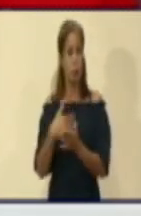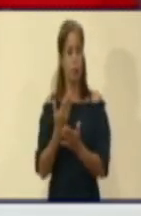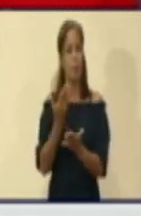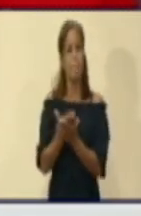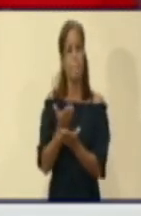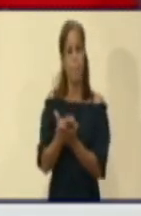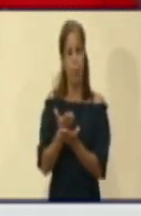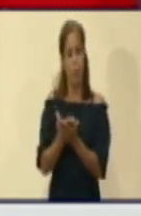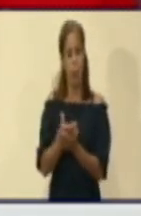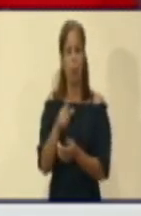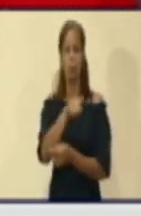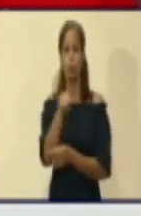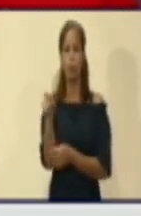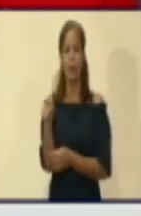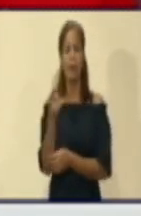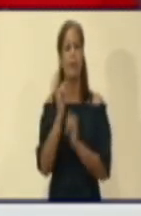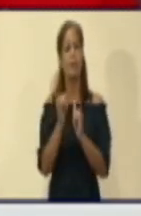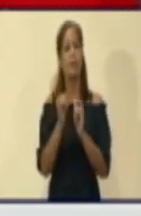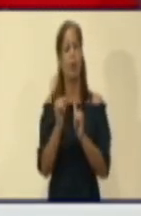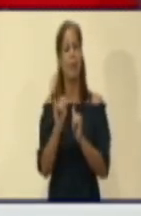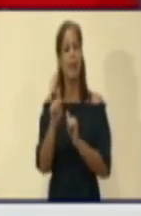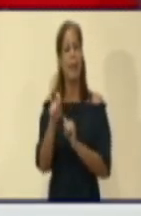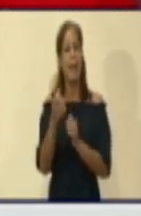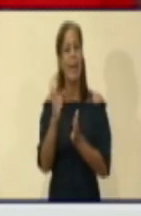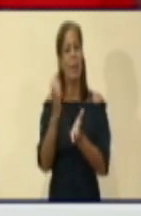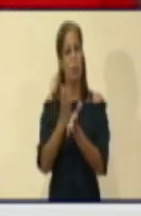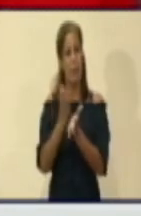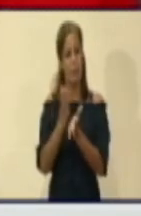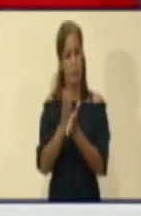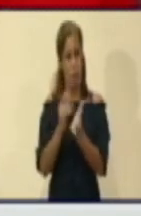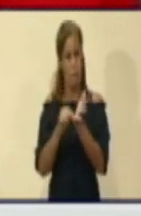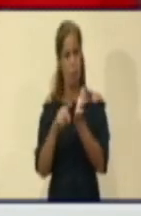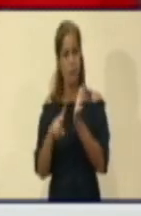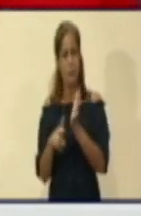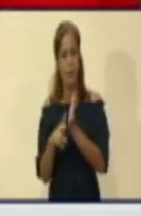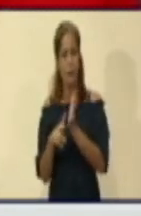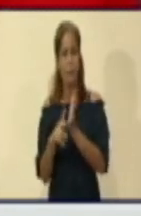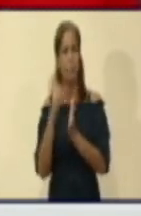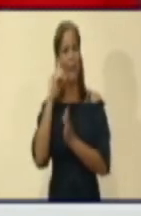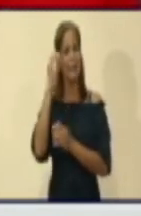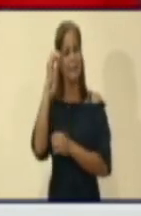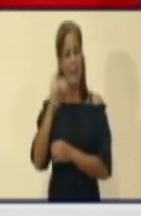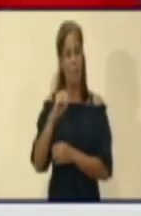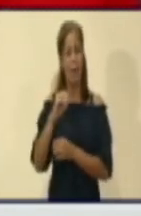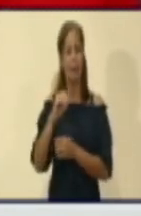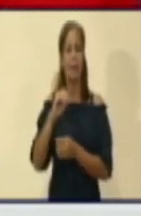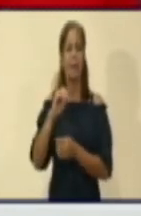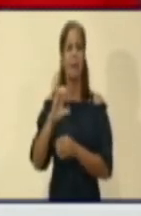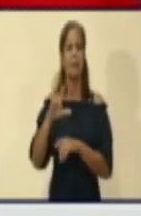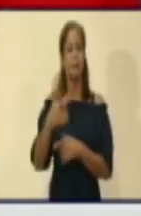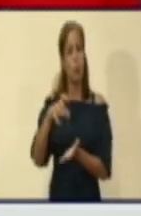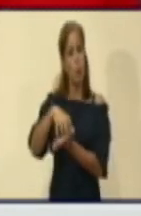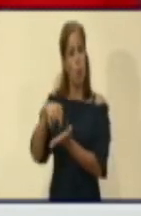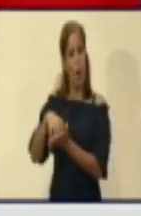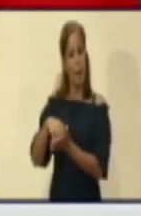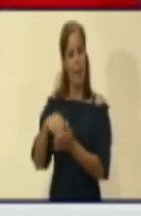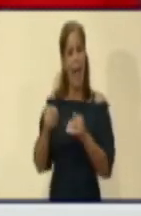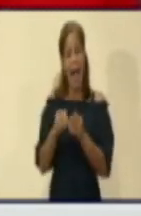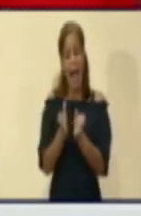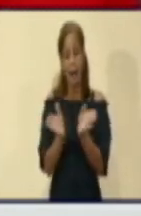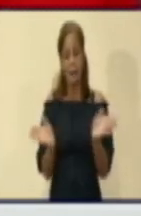con la Dirección Municipal de Educación en cada territorio para que se pueda conocer qué institución educativa se está dejando para el servicio de